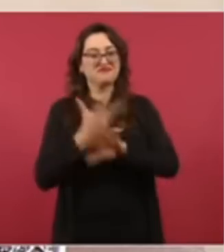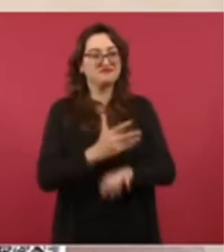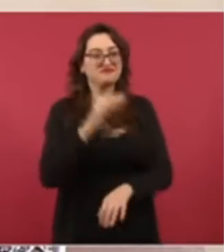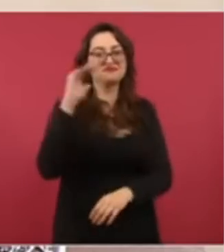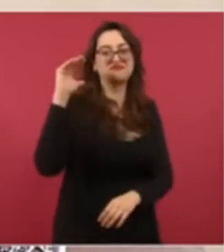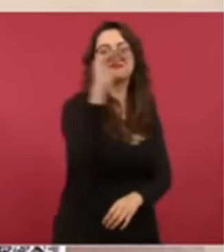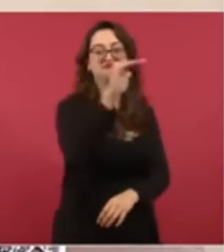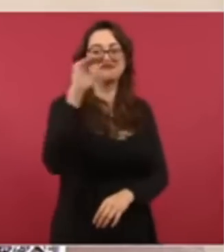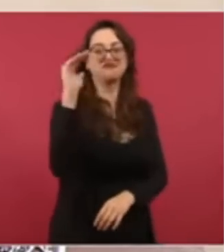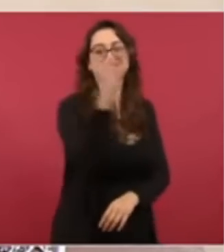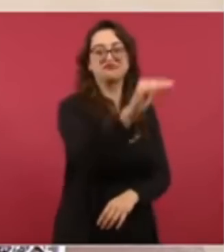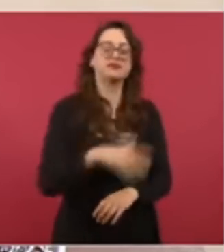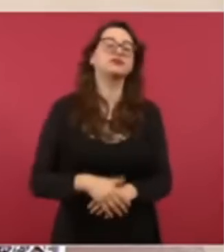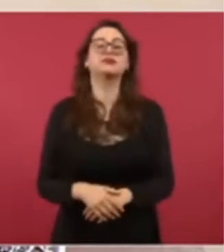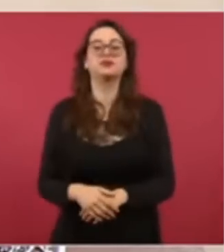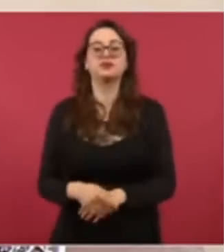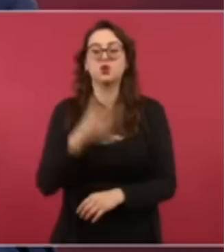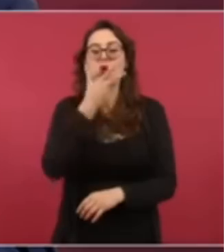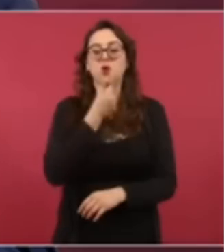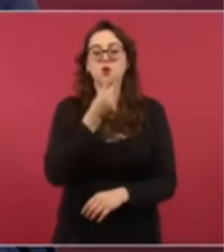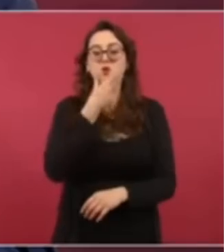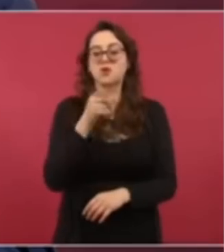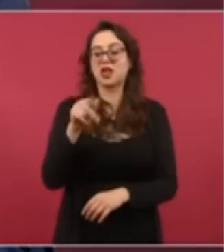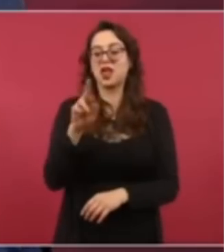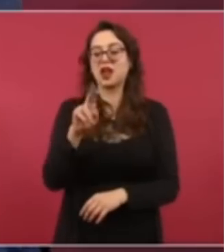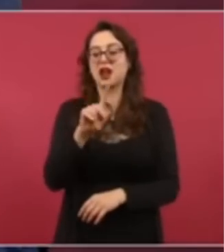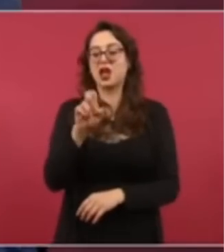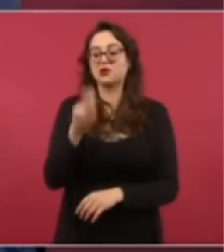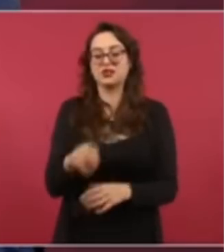Ahí está Krause escribiendo en el Washington Post,